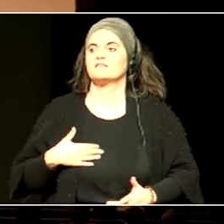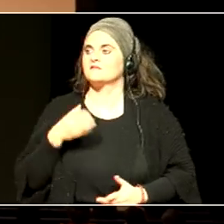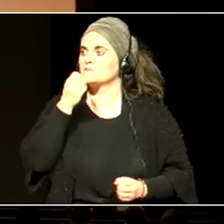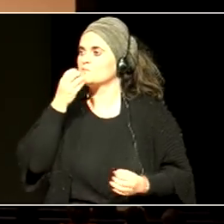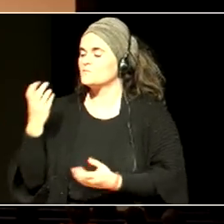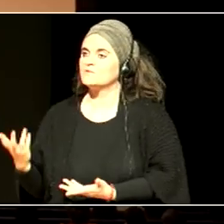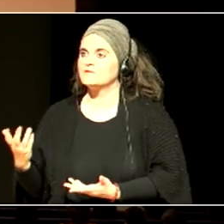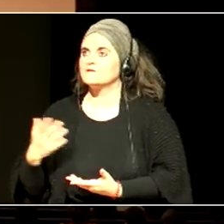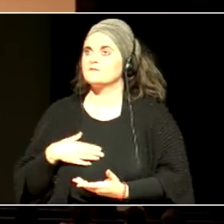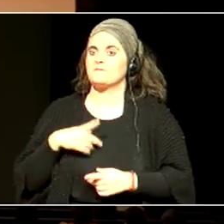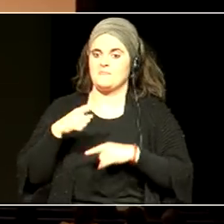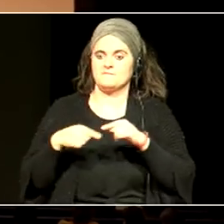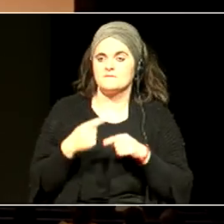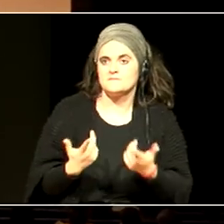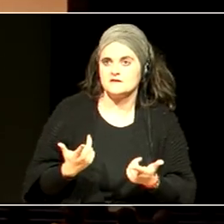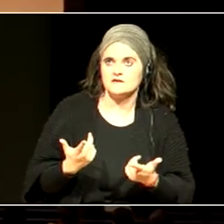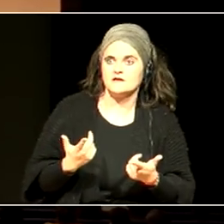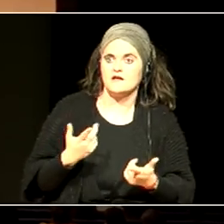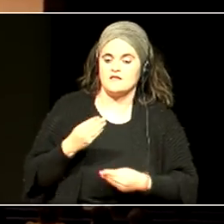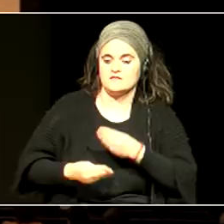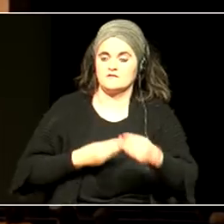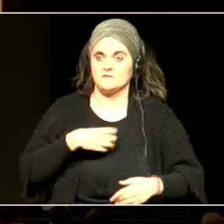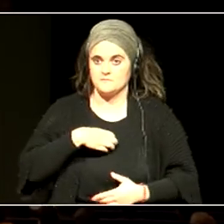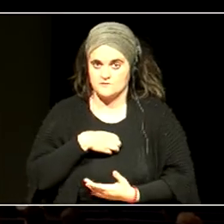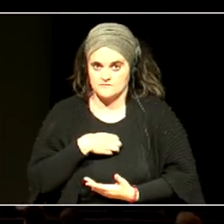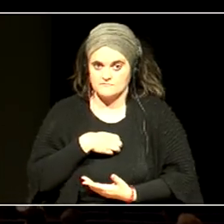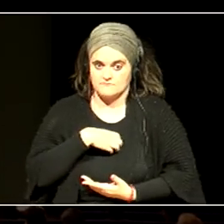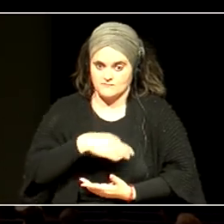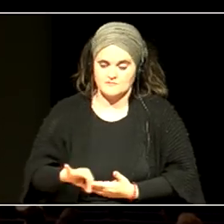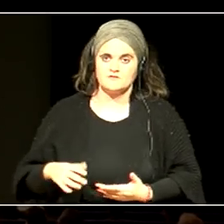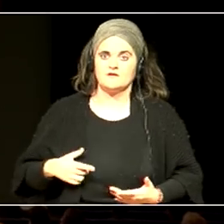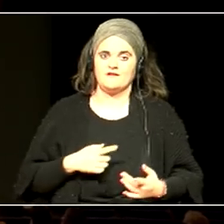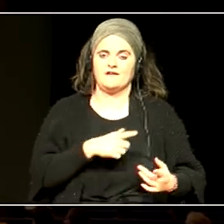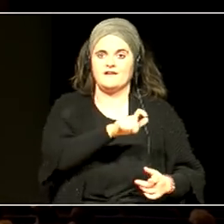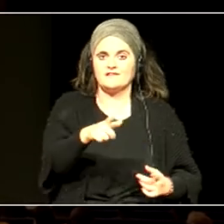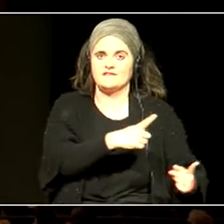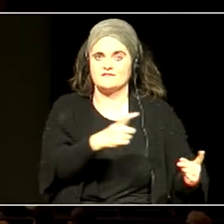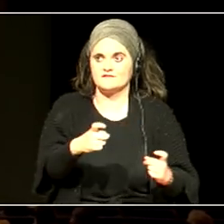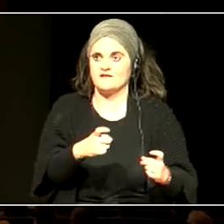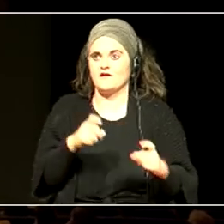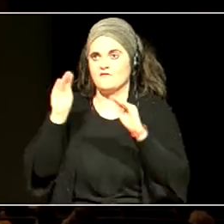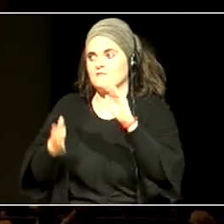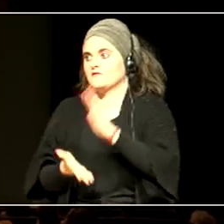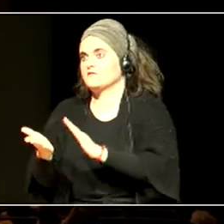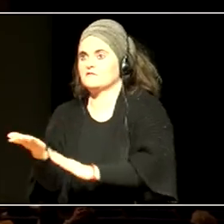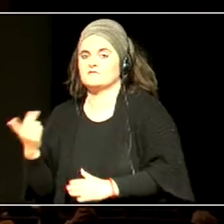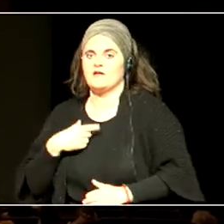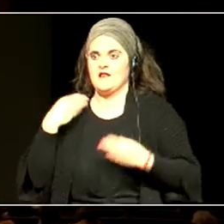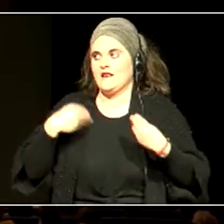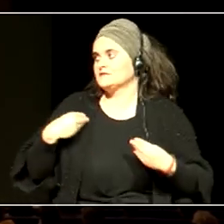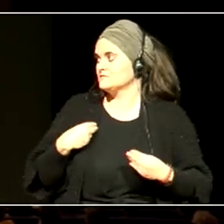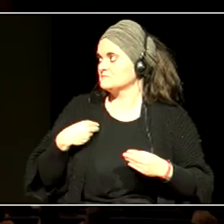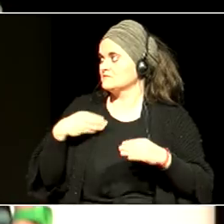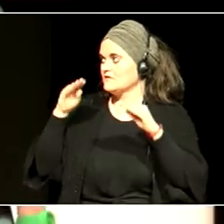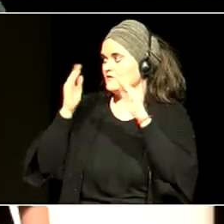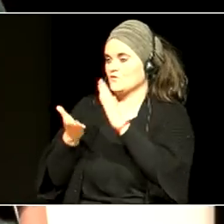eh famil hacemos lo que podemos o o guiada la gente que necesita no va los cursos y estamos siempre las mismas en los cursos que ya nos lo